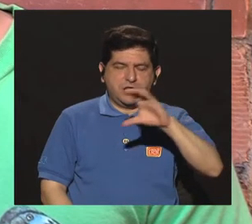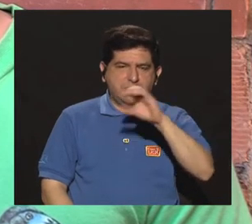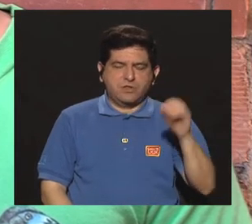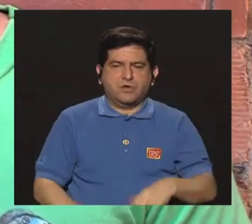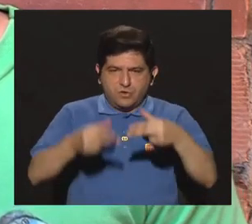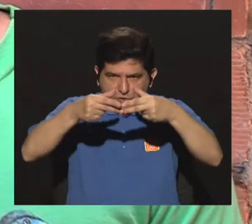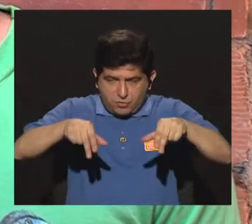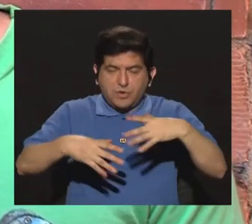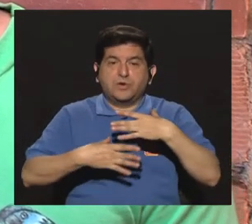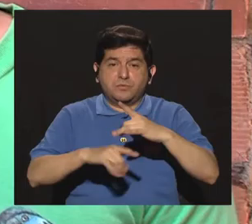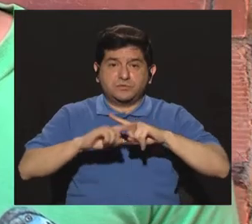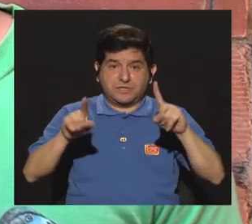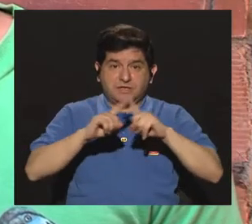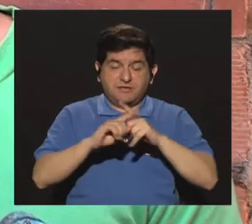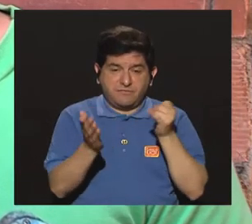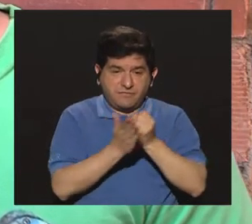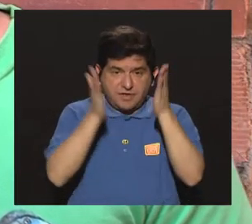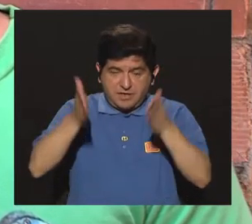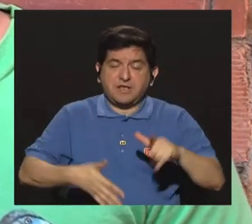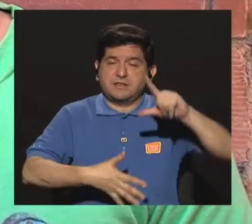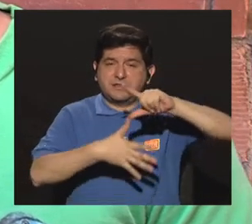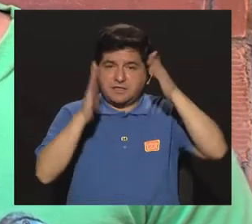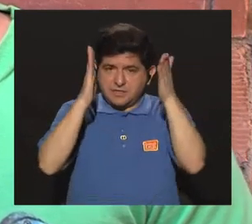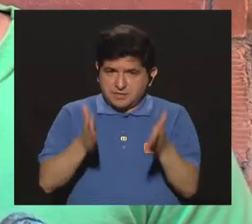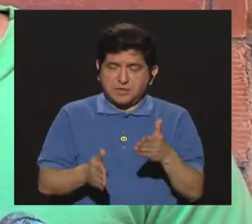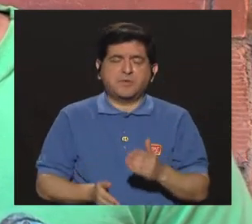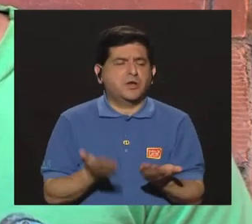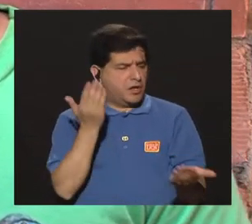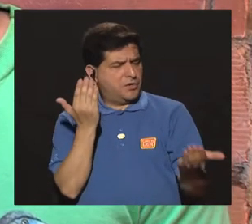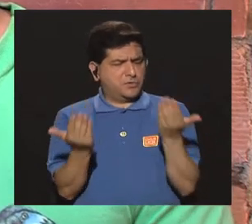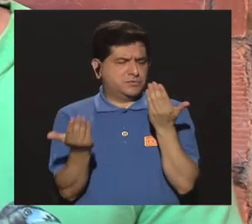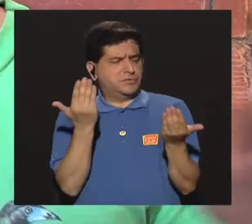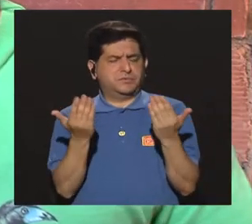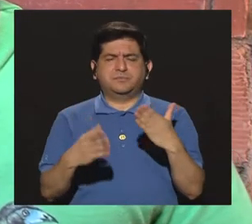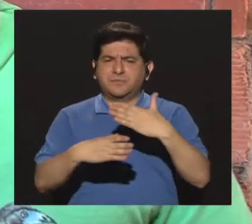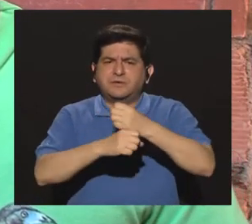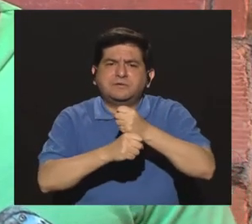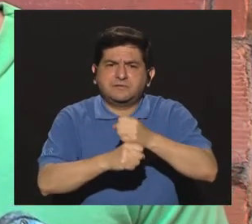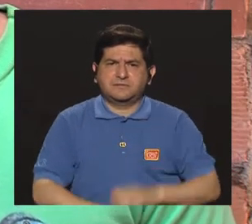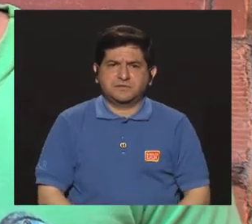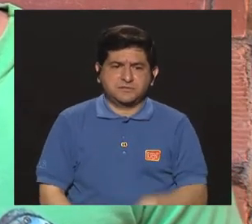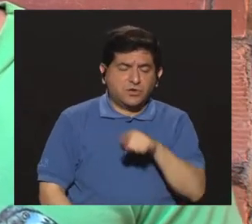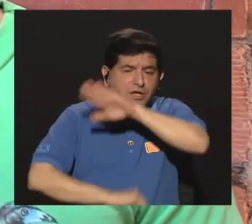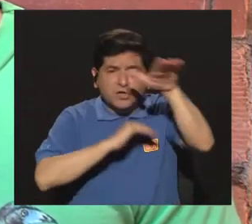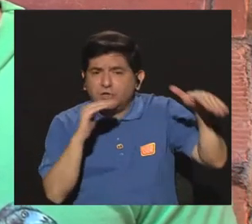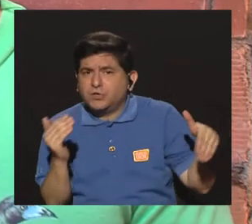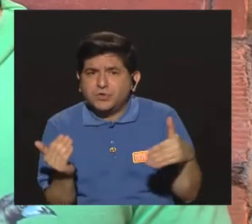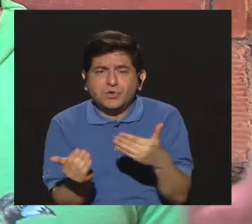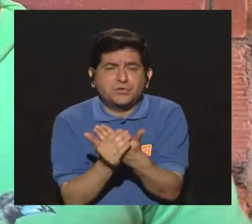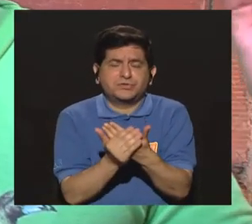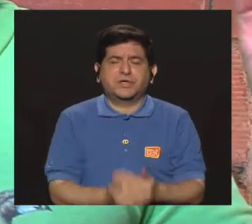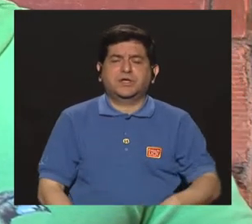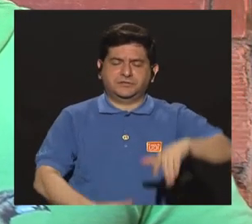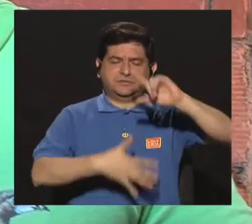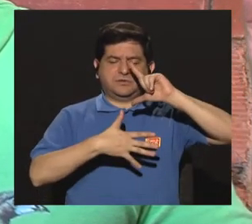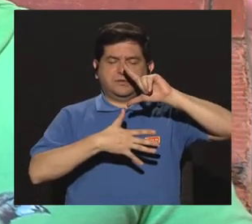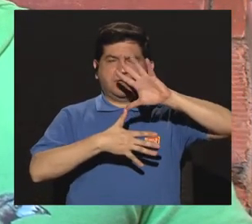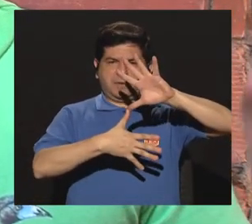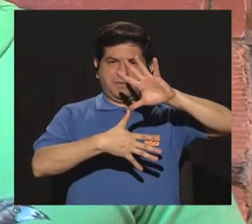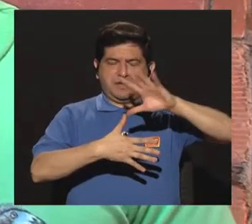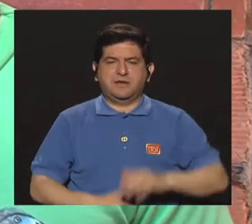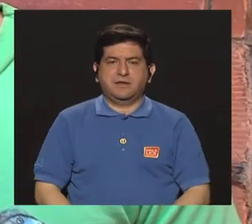están interesando a varios investigadores de latinoamérica que están haciendo comparaciones a nivel de todo de